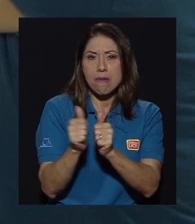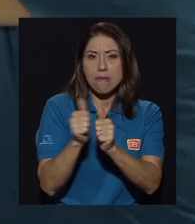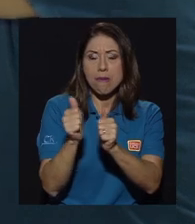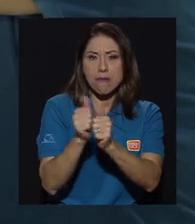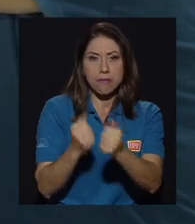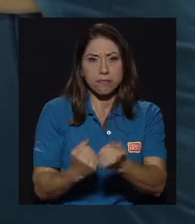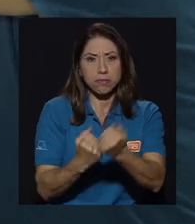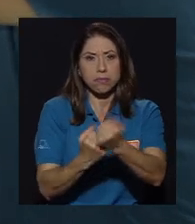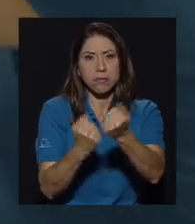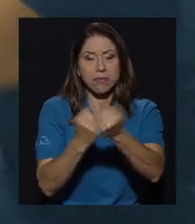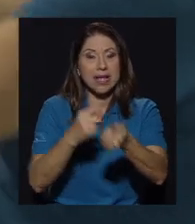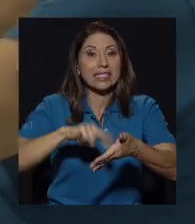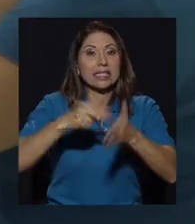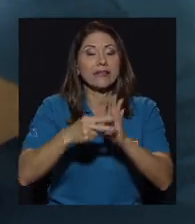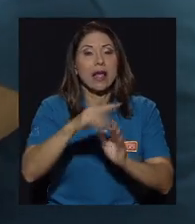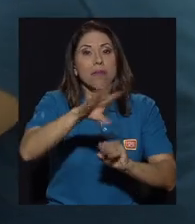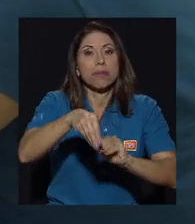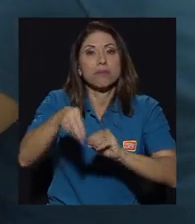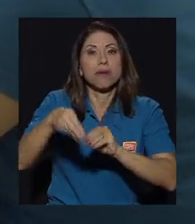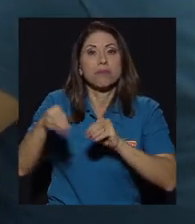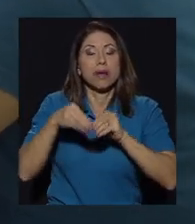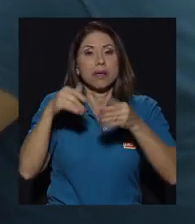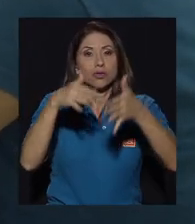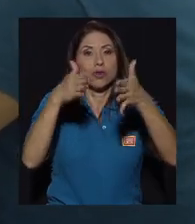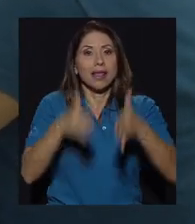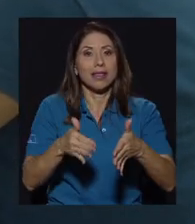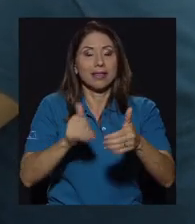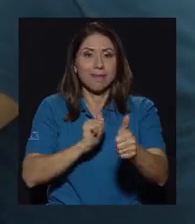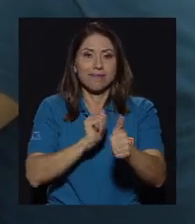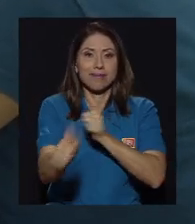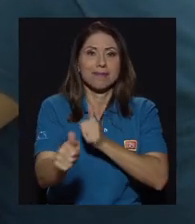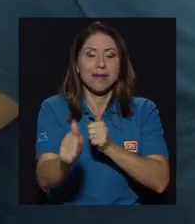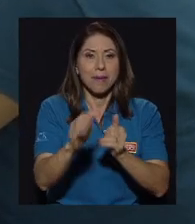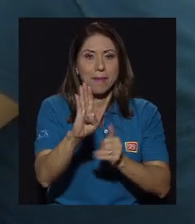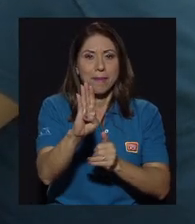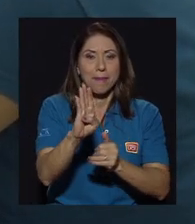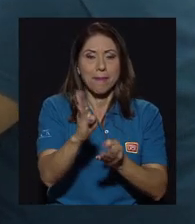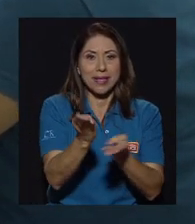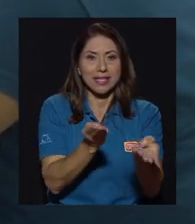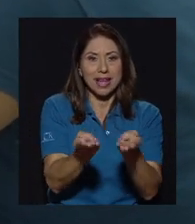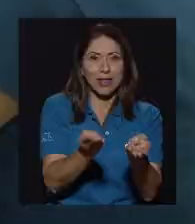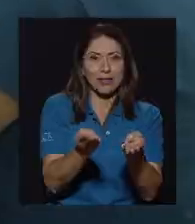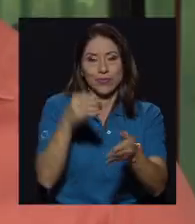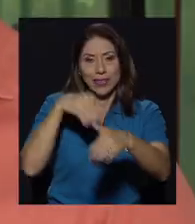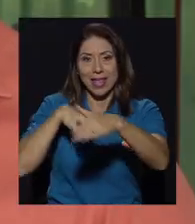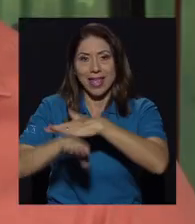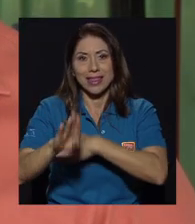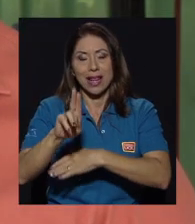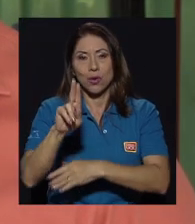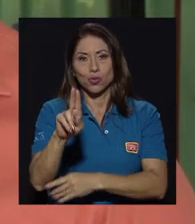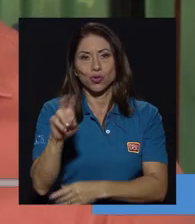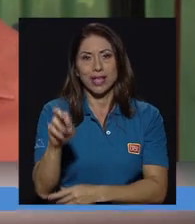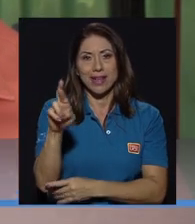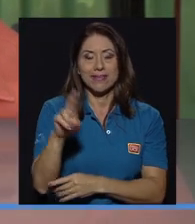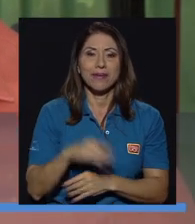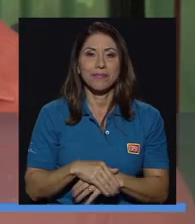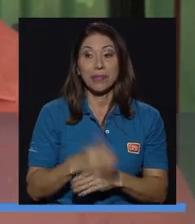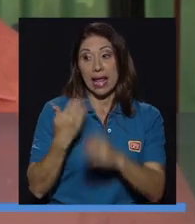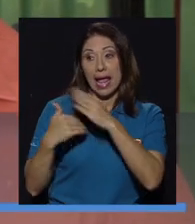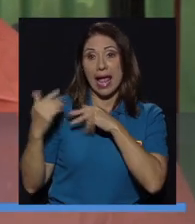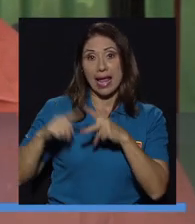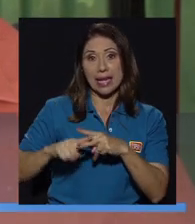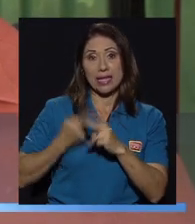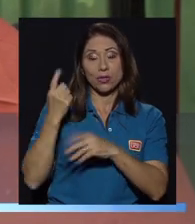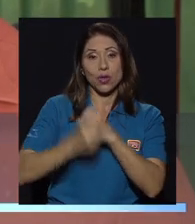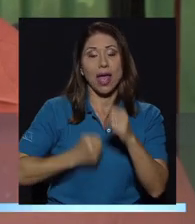acompañamiento se ha traducido en mayor cantidad de estudiantes que aprueban el bachillerato e ingresan a la UCR. De hecho, bueno, a inicio de año